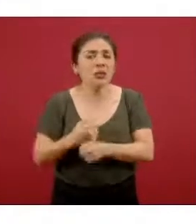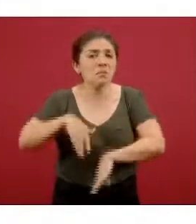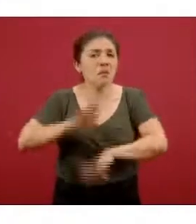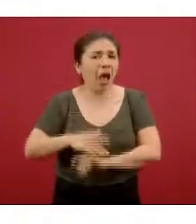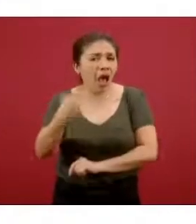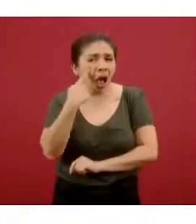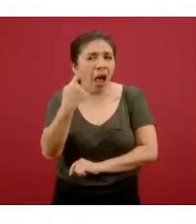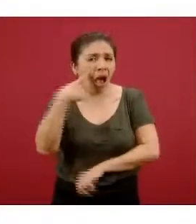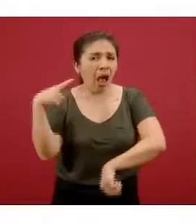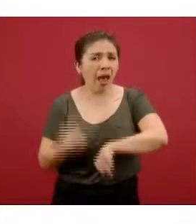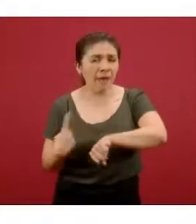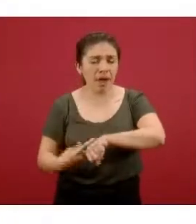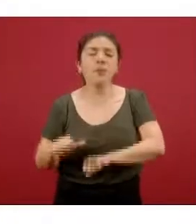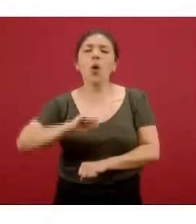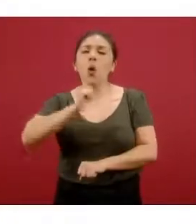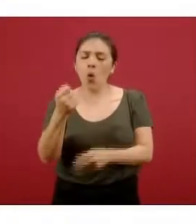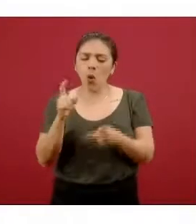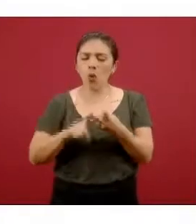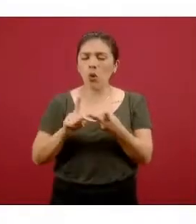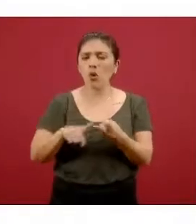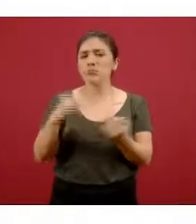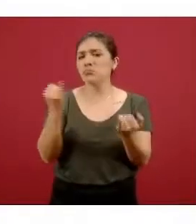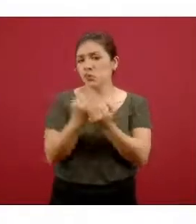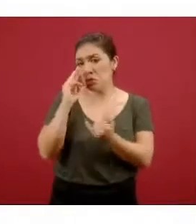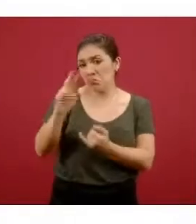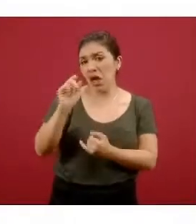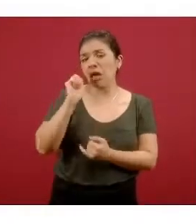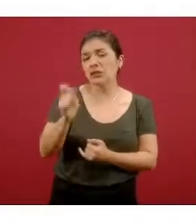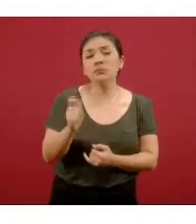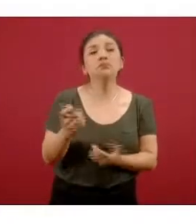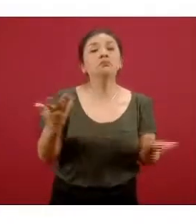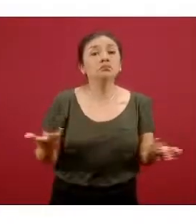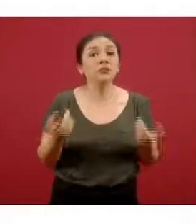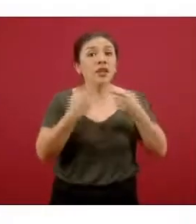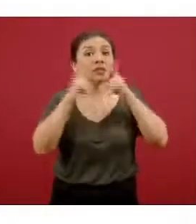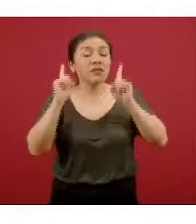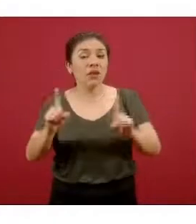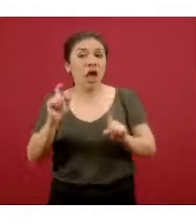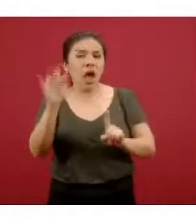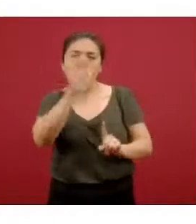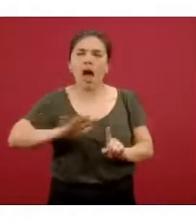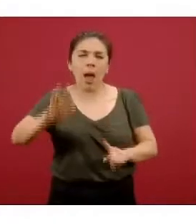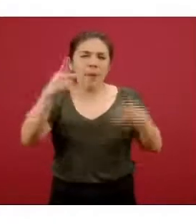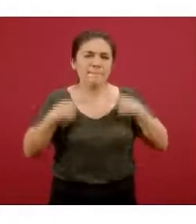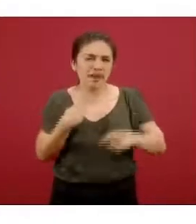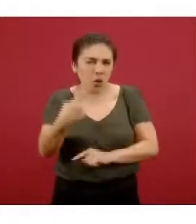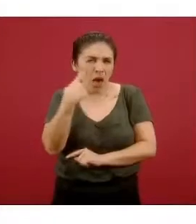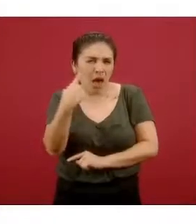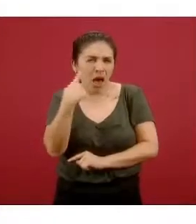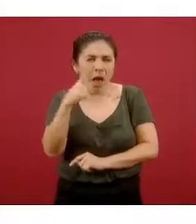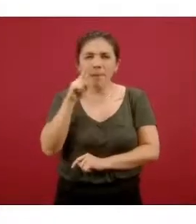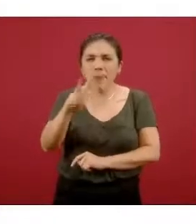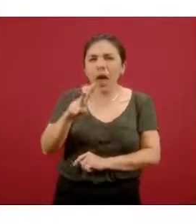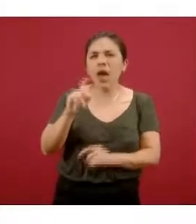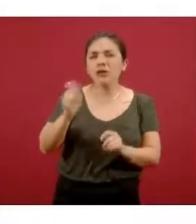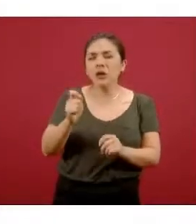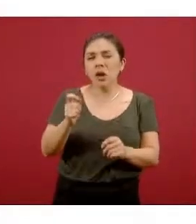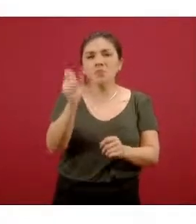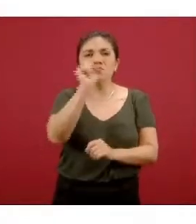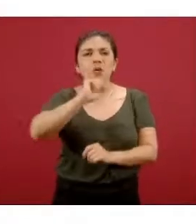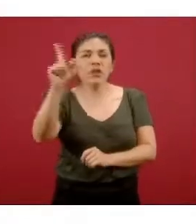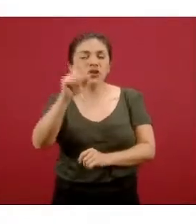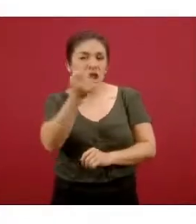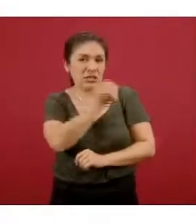Y otro dato que siempre veíamos en esta distribución es que a diferencia de la población general, cuando enfocábamos a la variable de